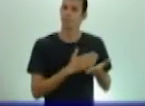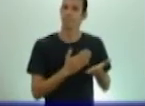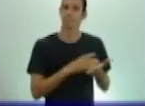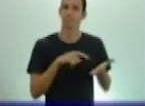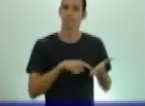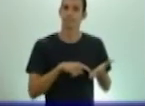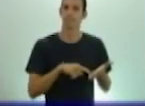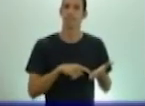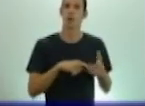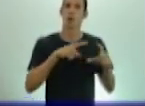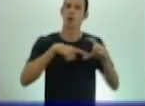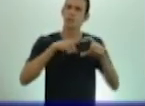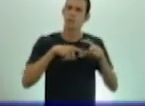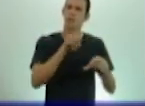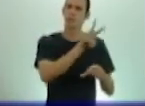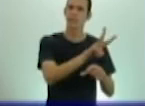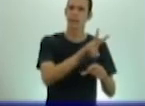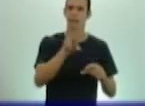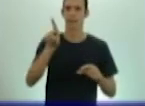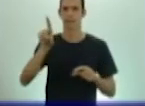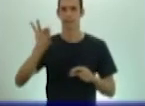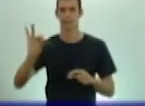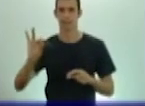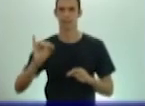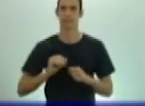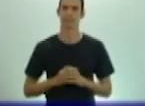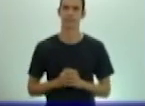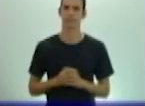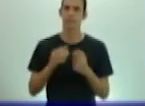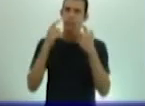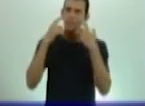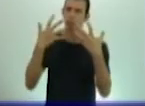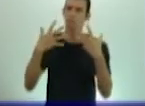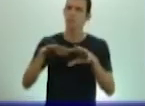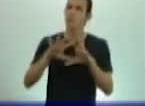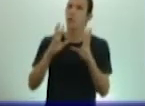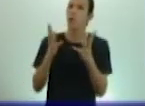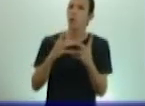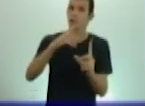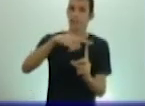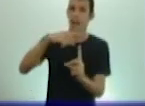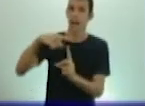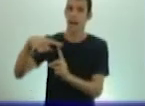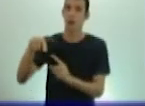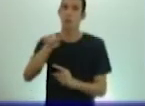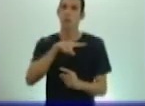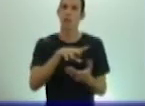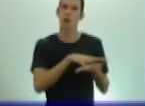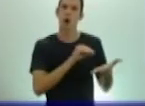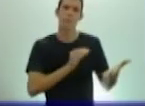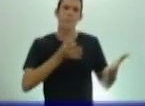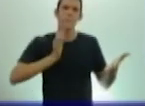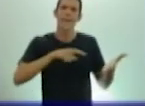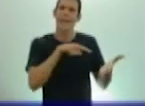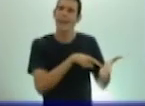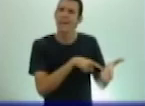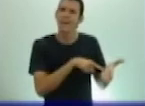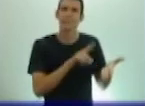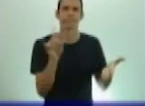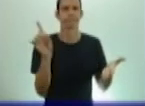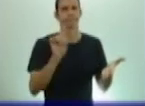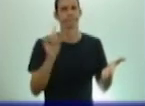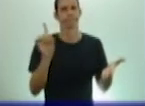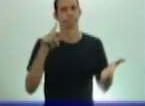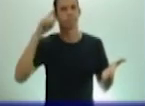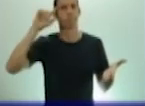páginas 3 a las 17. Es importante que cada una de estas actividades ustedes no transcriban el libro de texto para que el conocimiento no se mecanice,